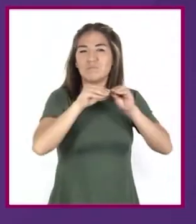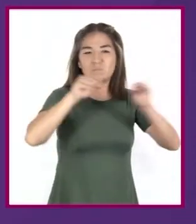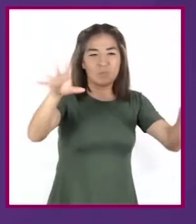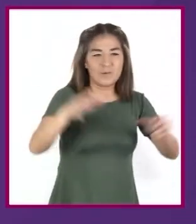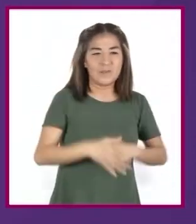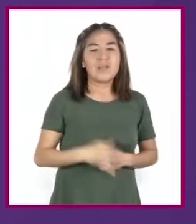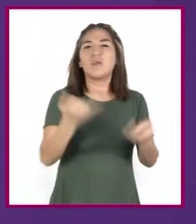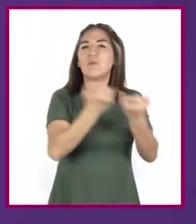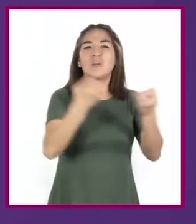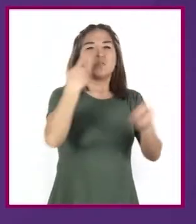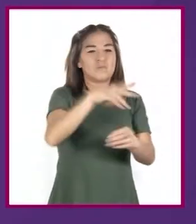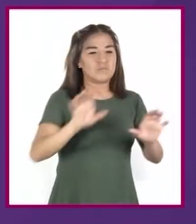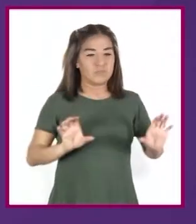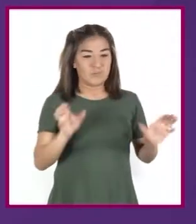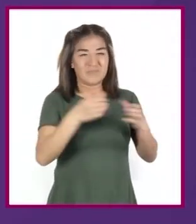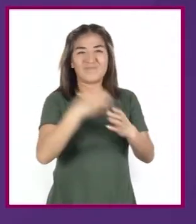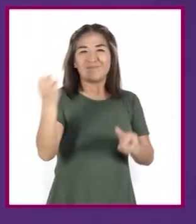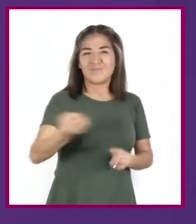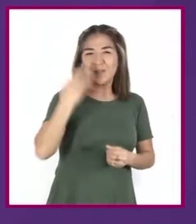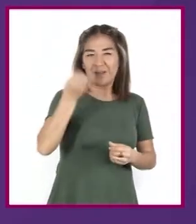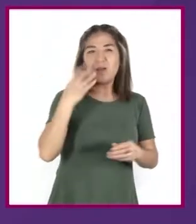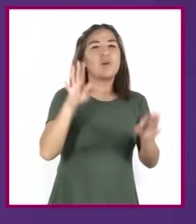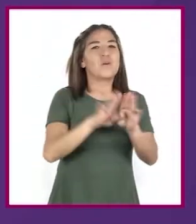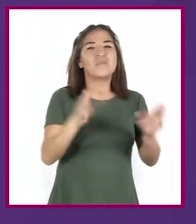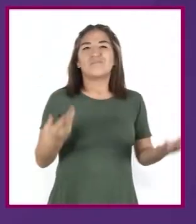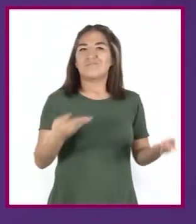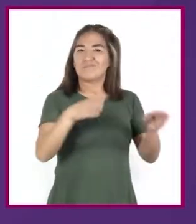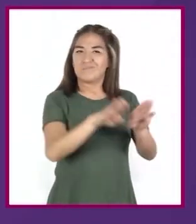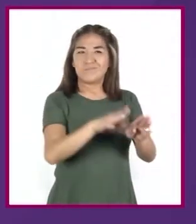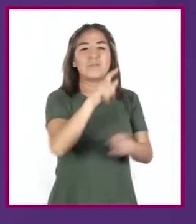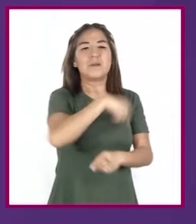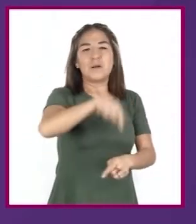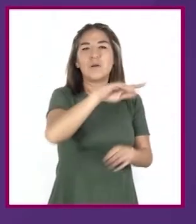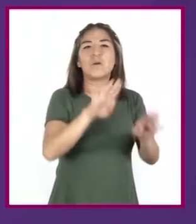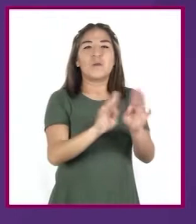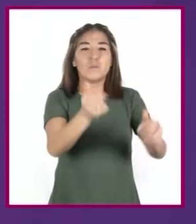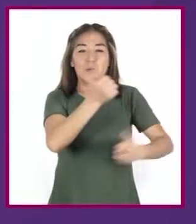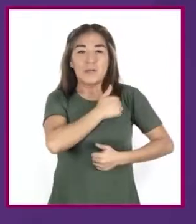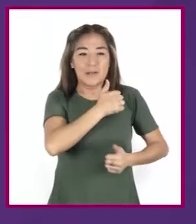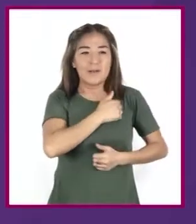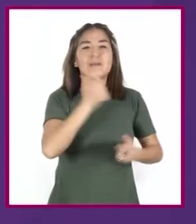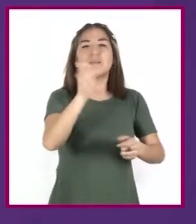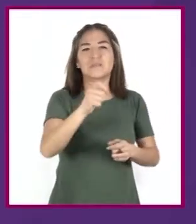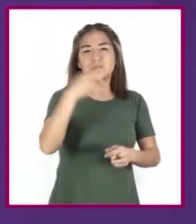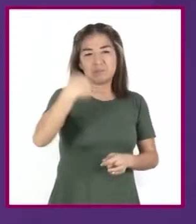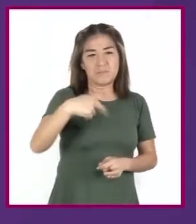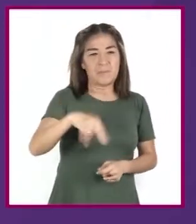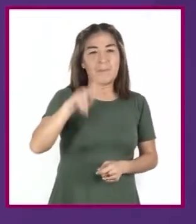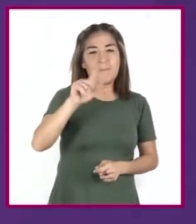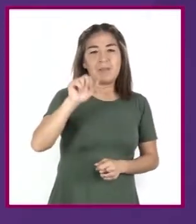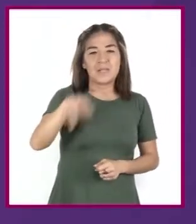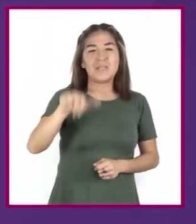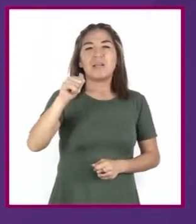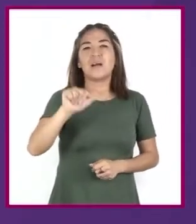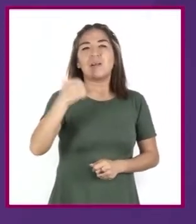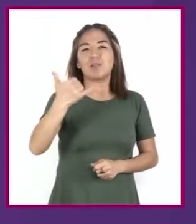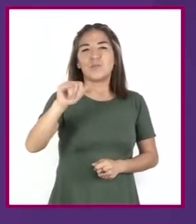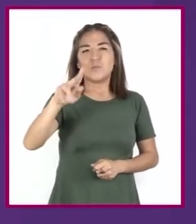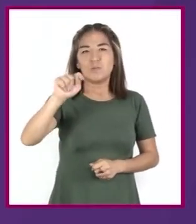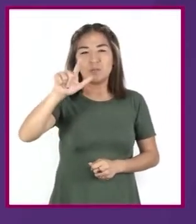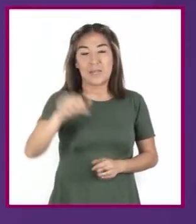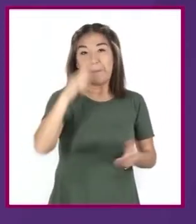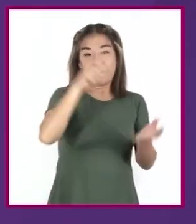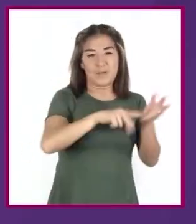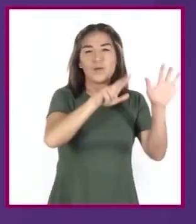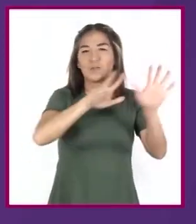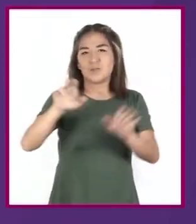Congreso. Como respuesta, un sector liberal del ejército promulgó el Plan de Ayutla en